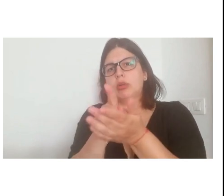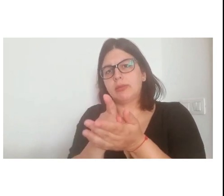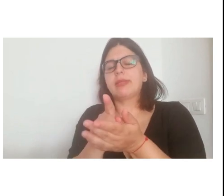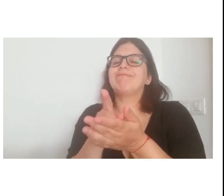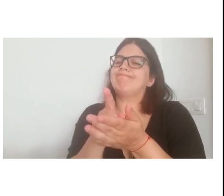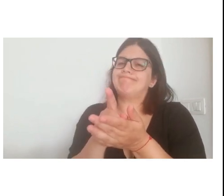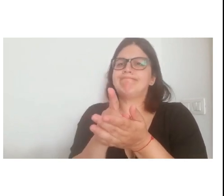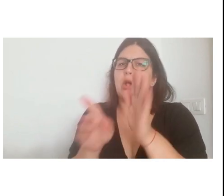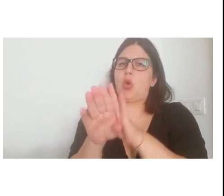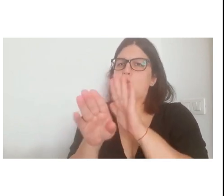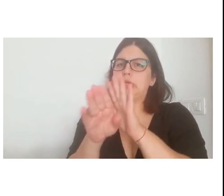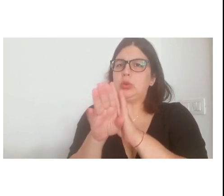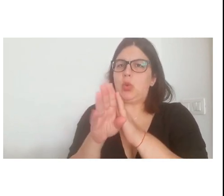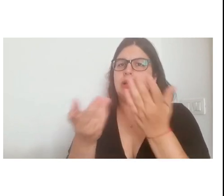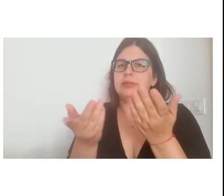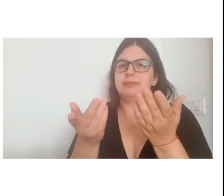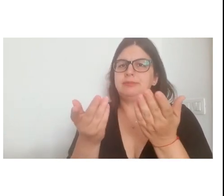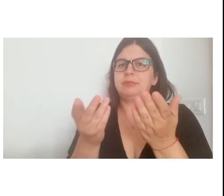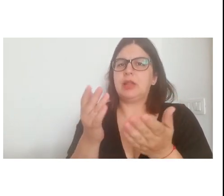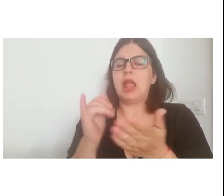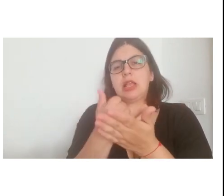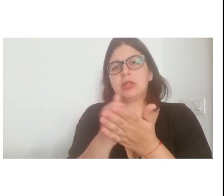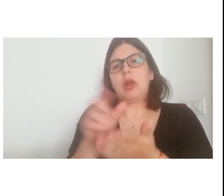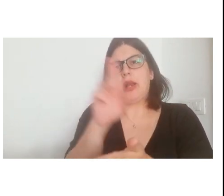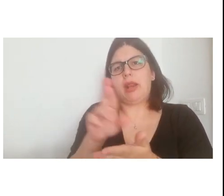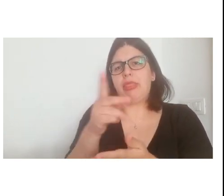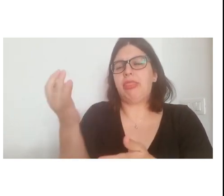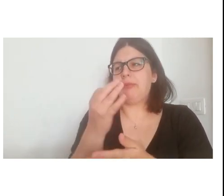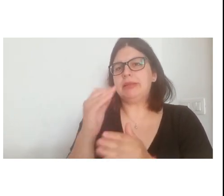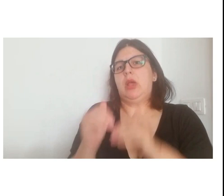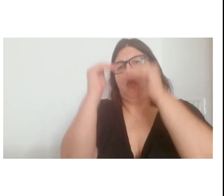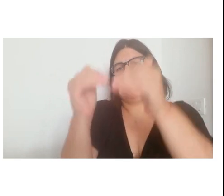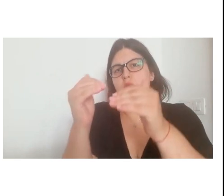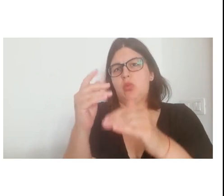o seguinte curso. O profesorado. Na etapa da ESO,